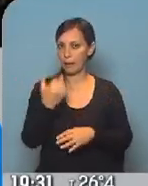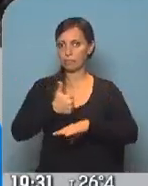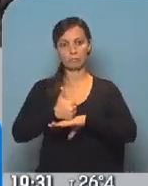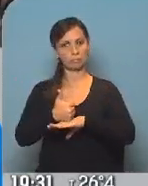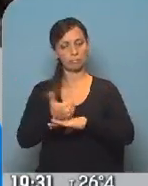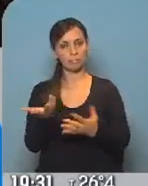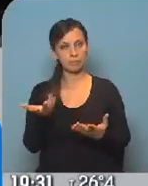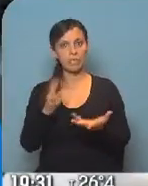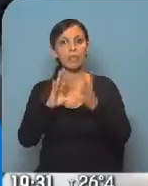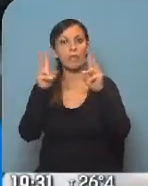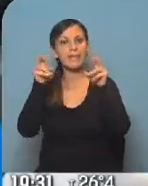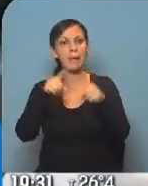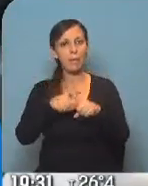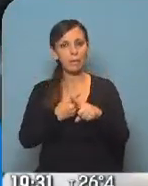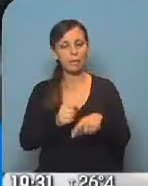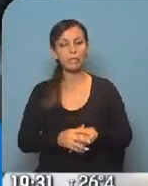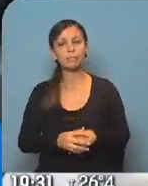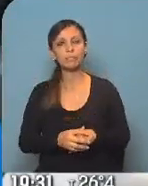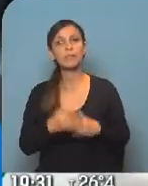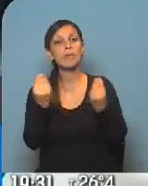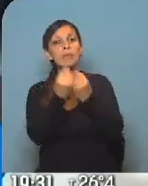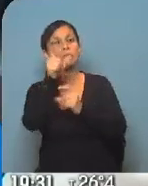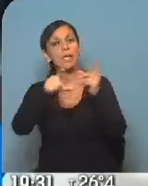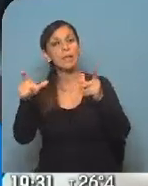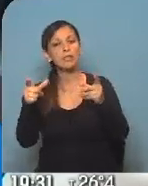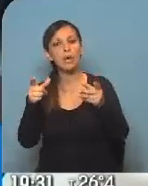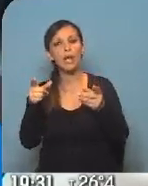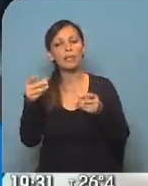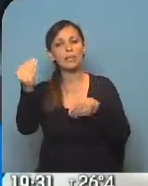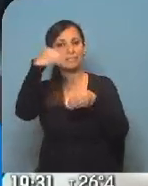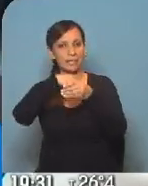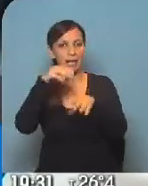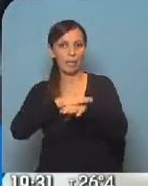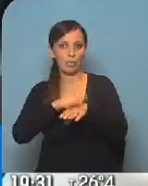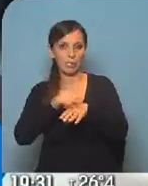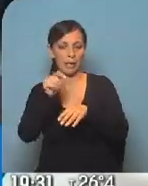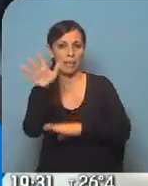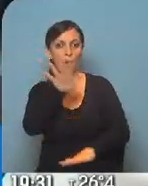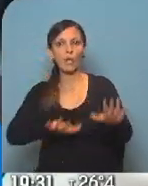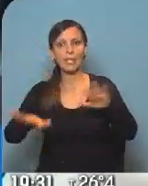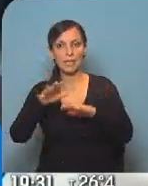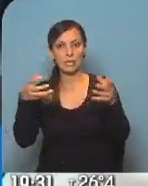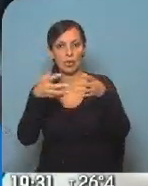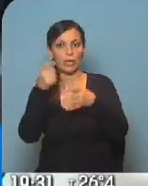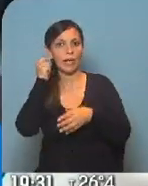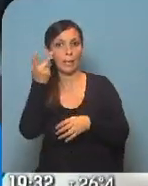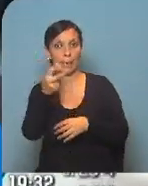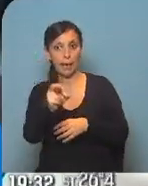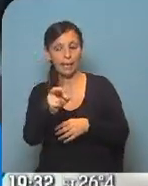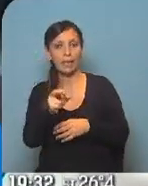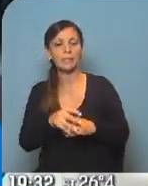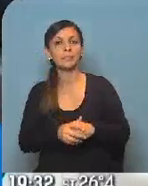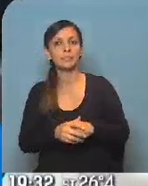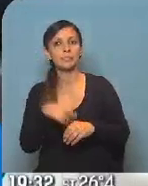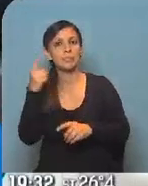estaban involucrados, tanto en lo que tiene que ver con organizar esta cumbre del G20 como Mauricio Macri y demás